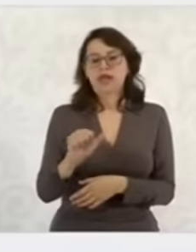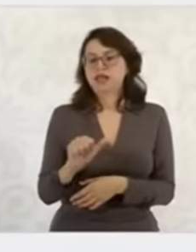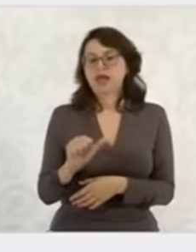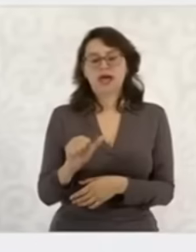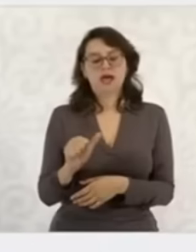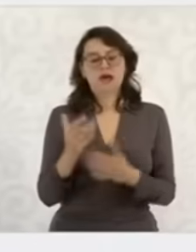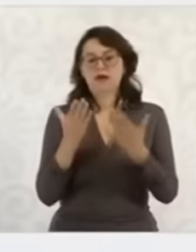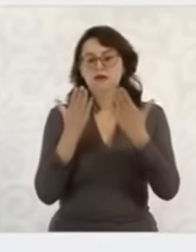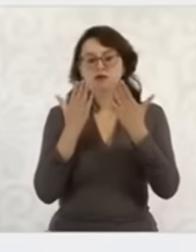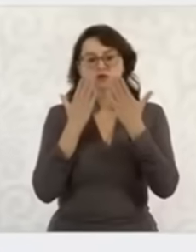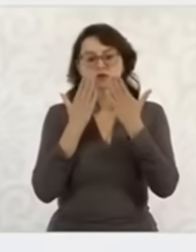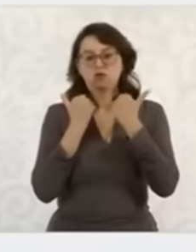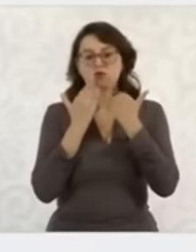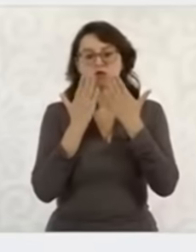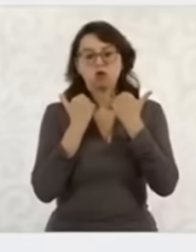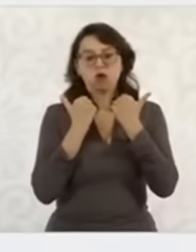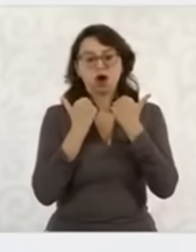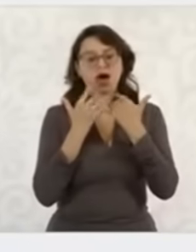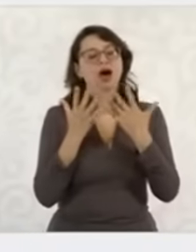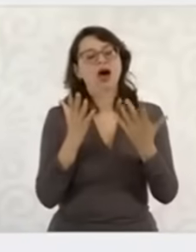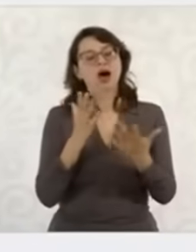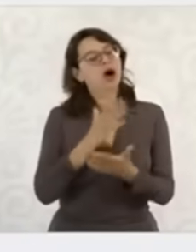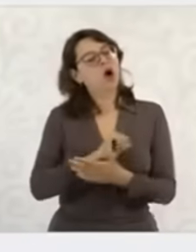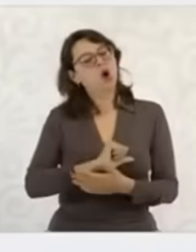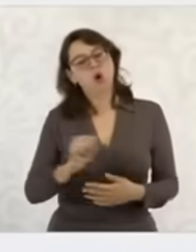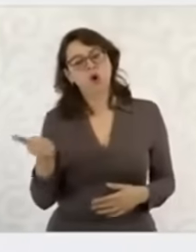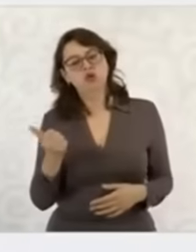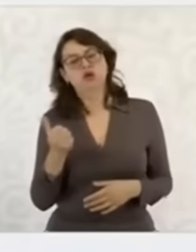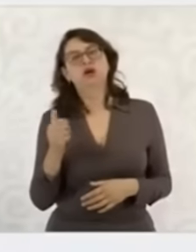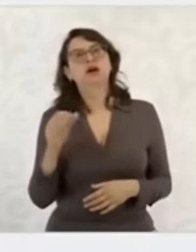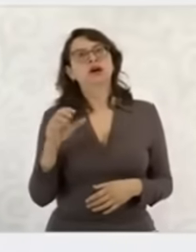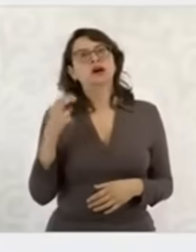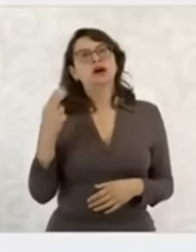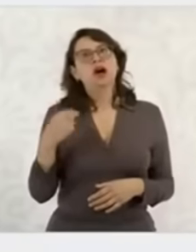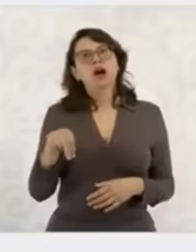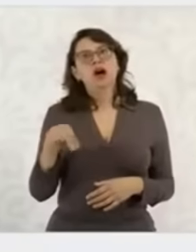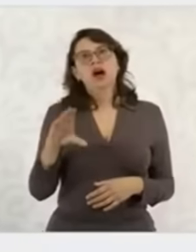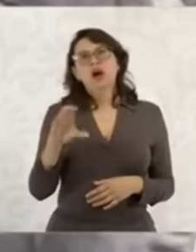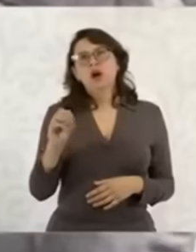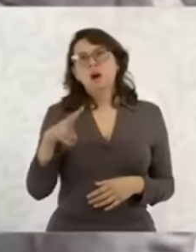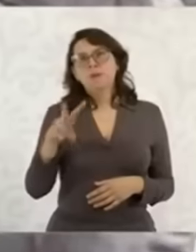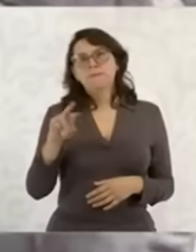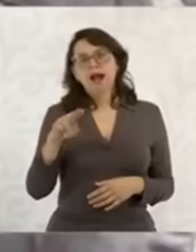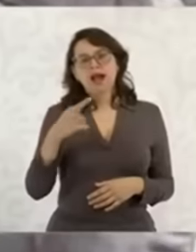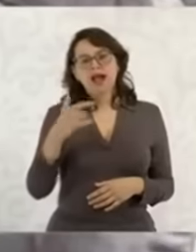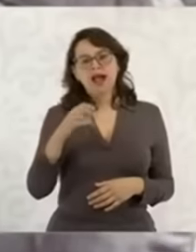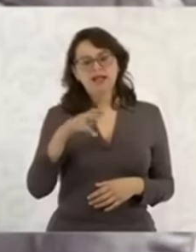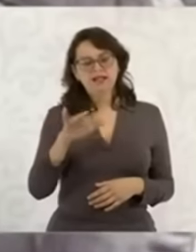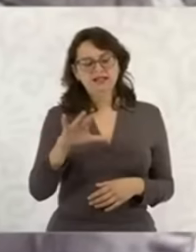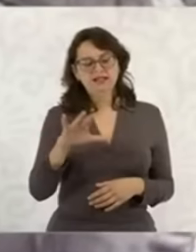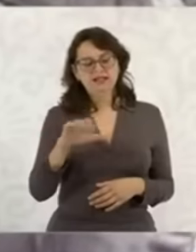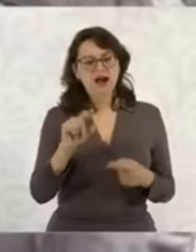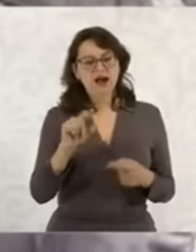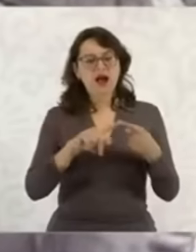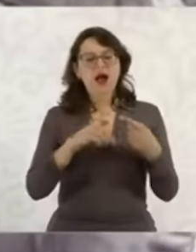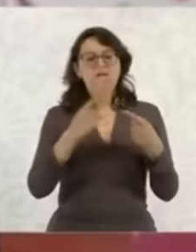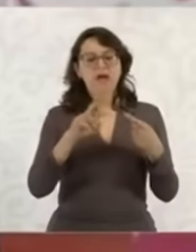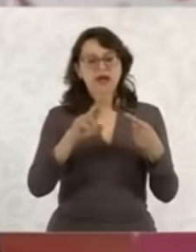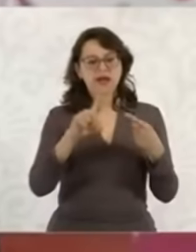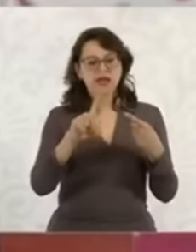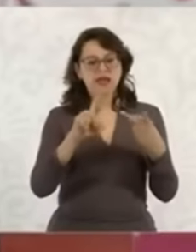hoy Movimiento Ciudadano, se llamaba Convergencia, el PT y el